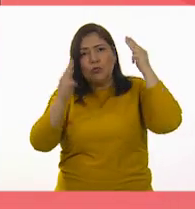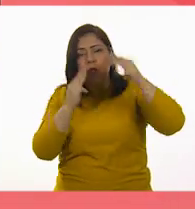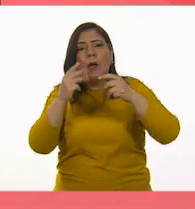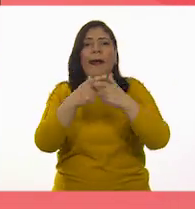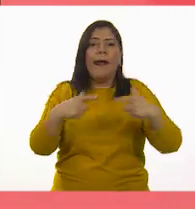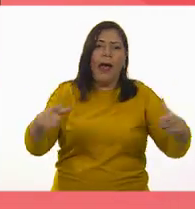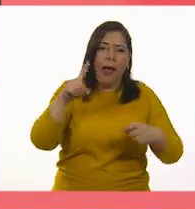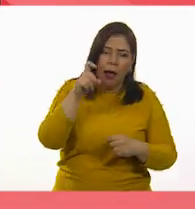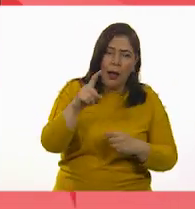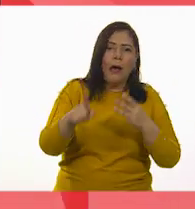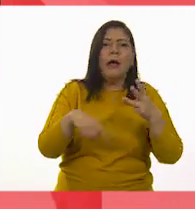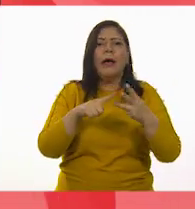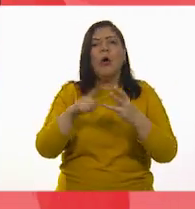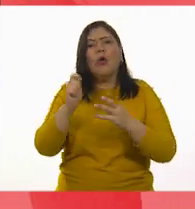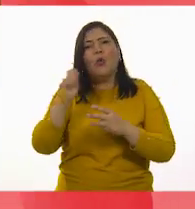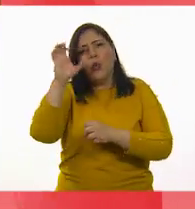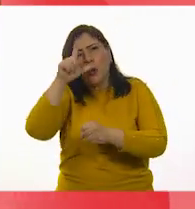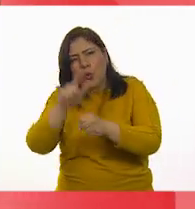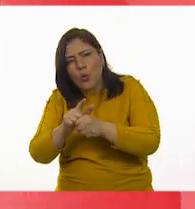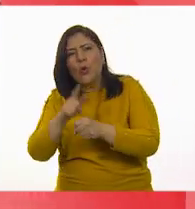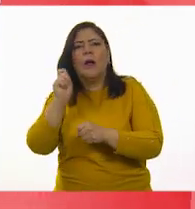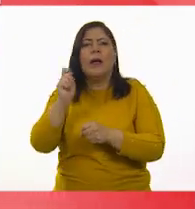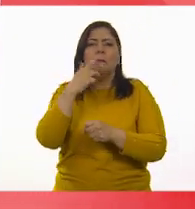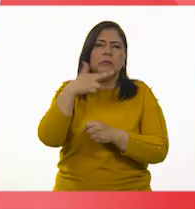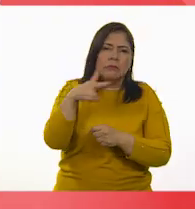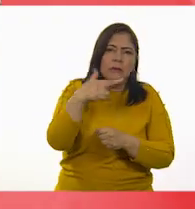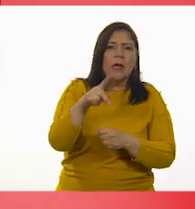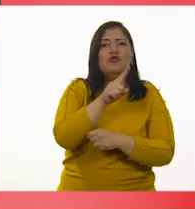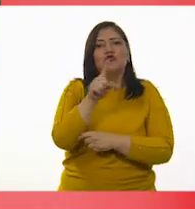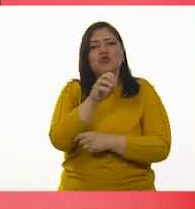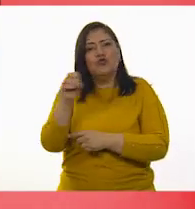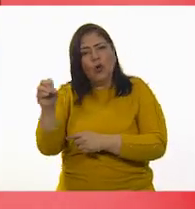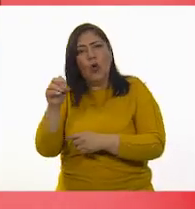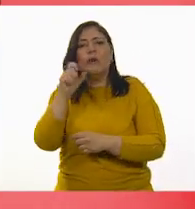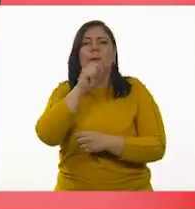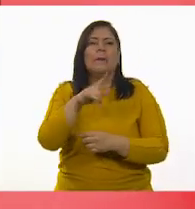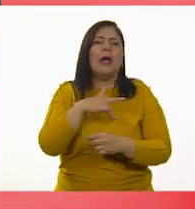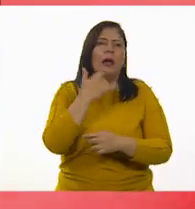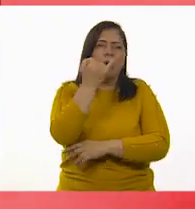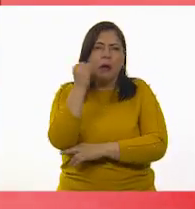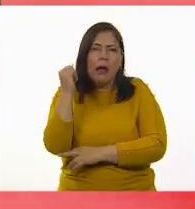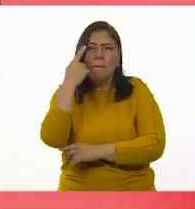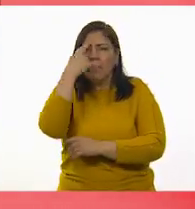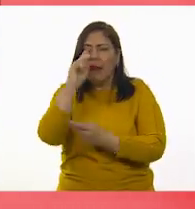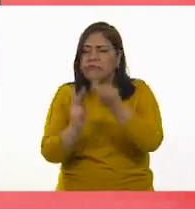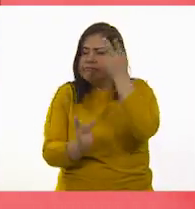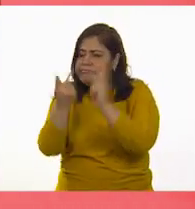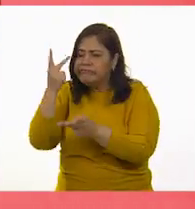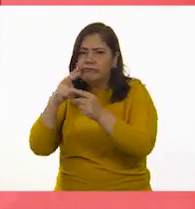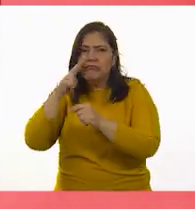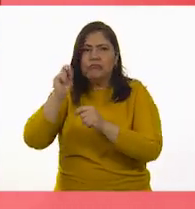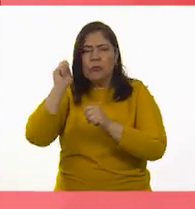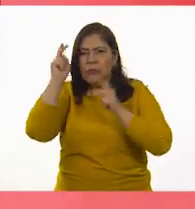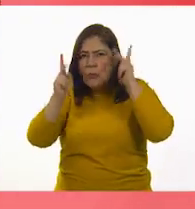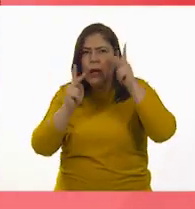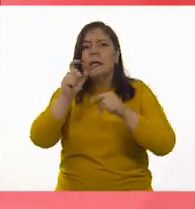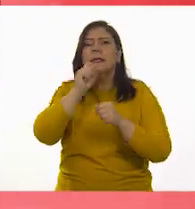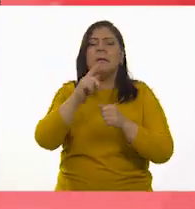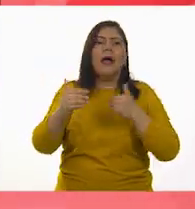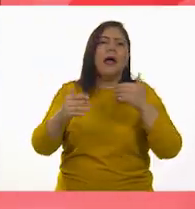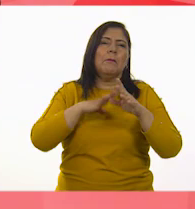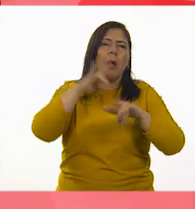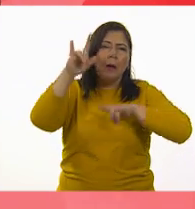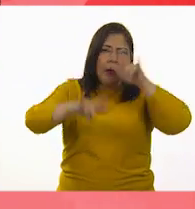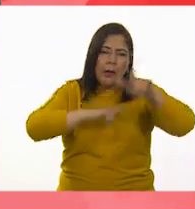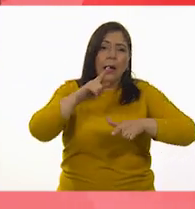centros culturales, restaurantes, un zoológico, un jardín botánico y un parque de diversiones. Enclavado en el